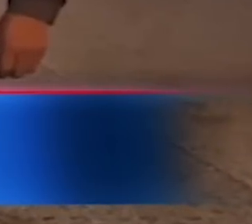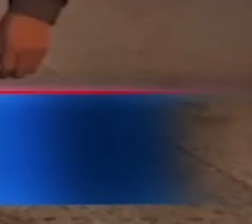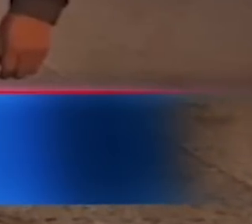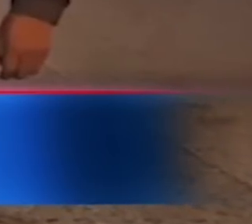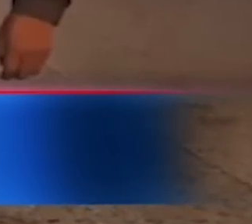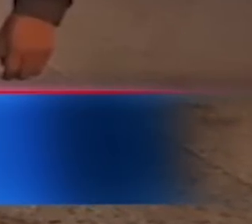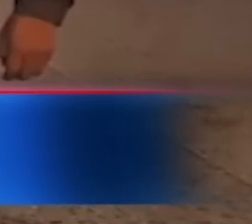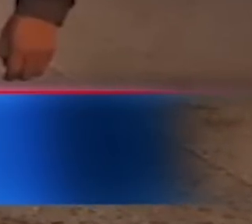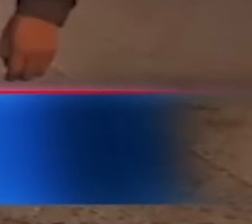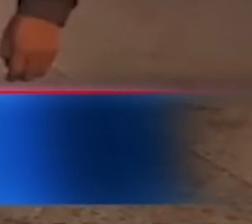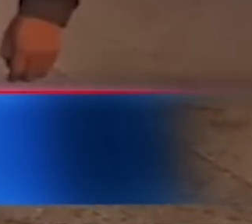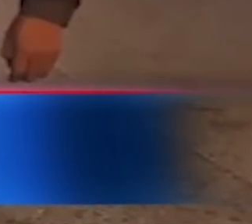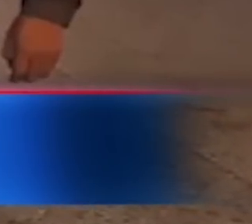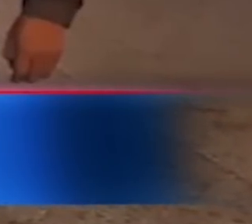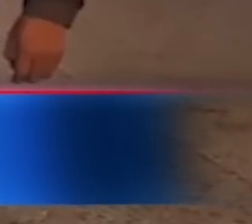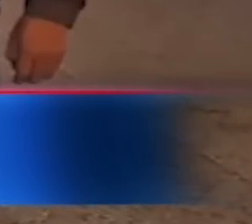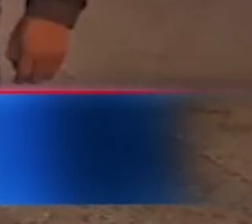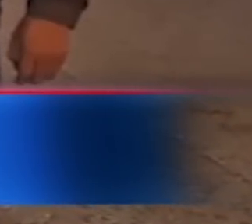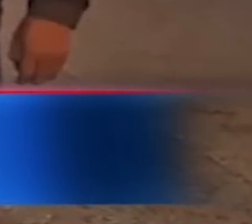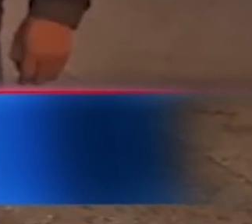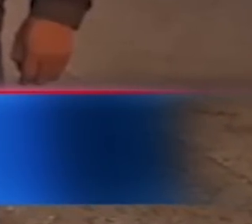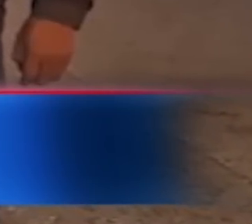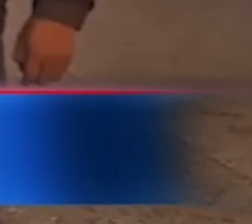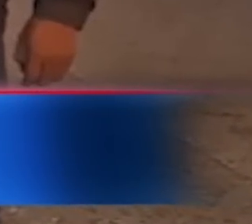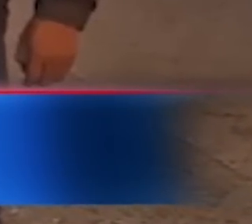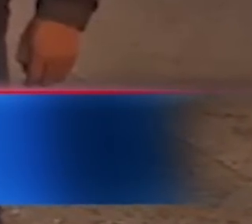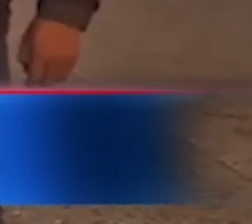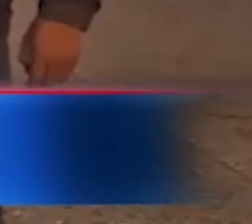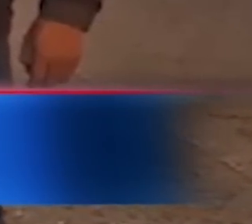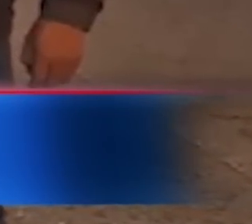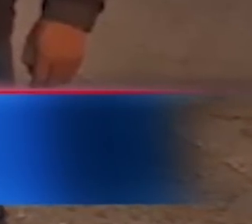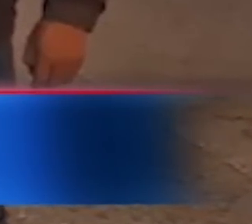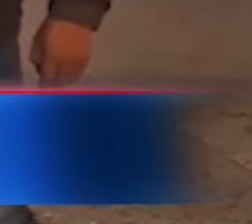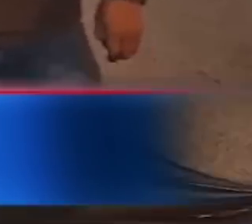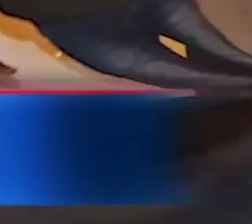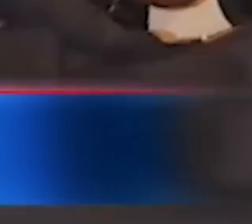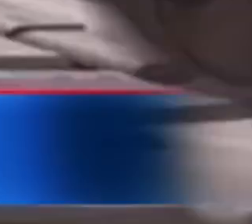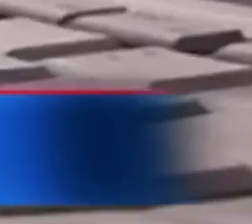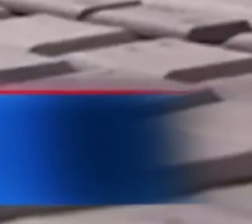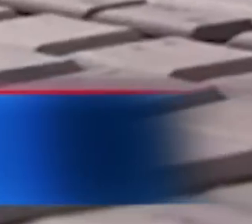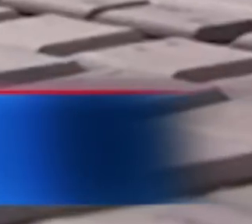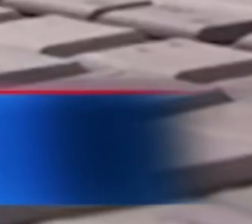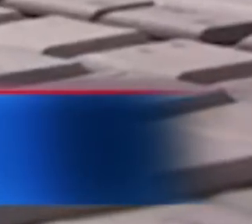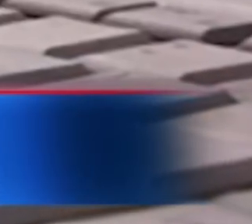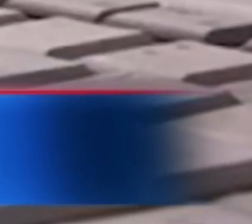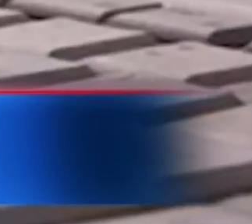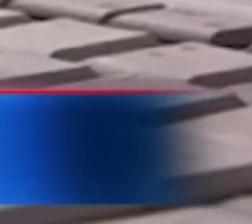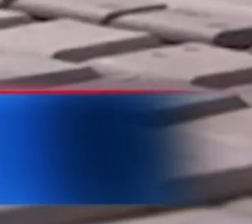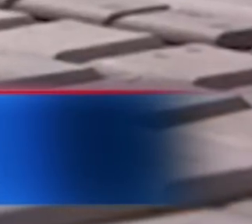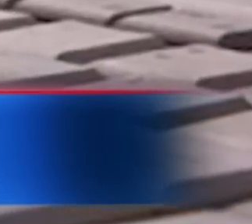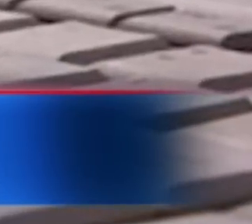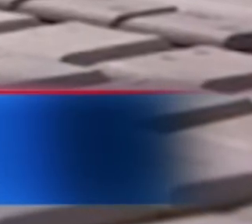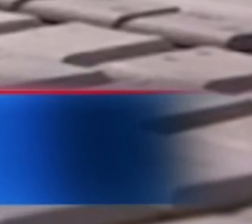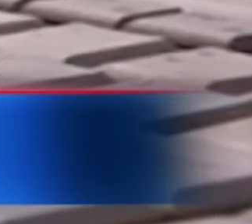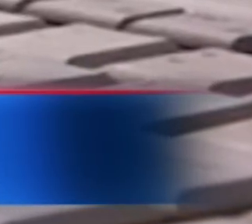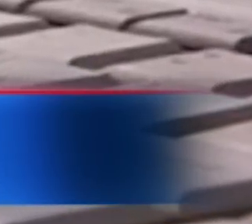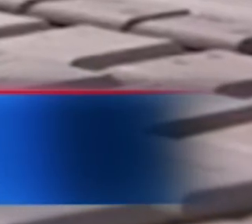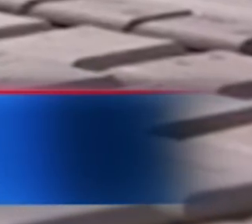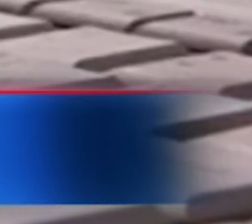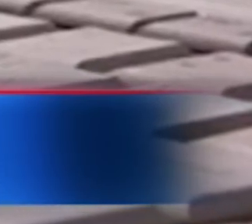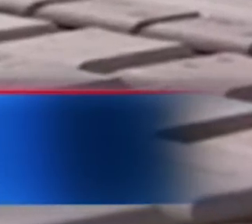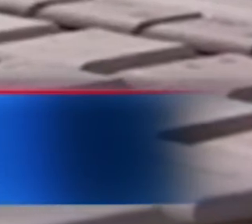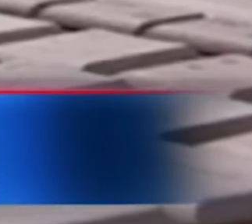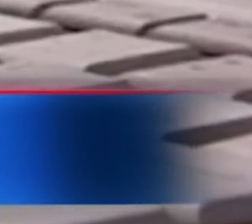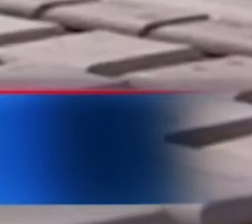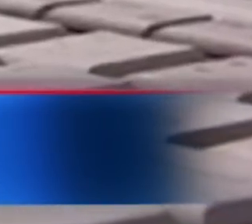menor de edad fue llevado ante los jueces correspondientes para la audiencia respectiva que se realizará en Guayaquil. Y para evitar nuevos casos de esto,